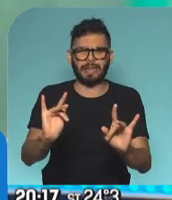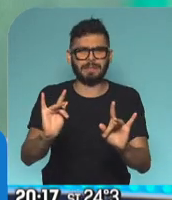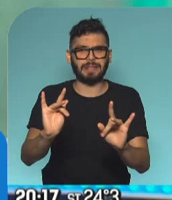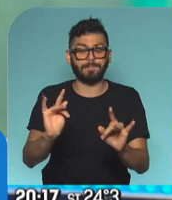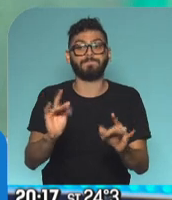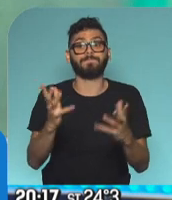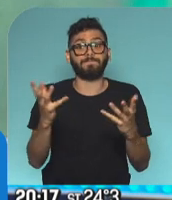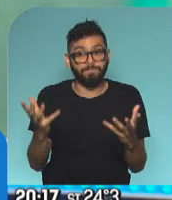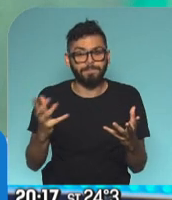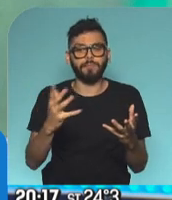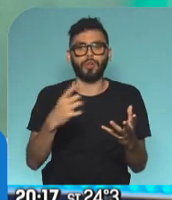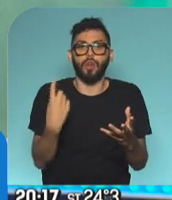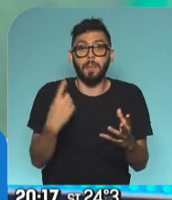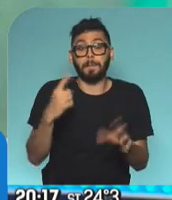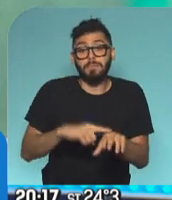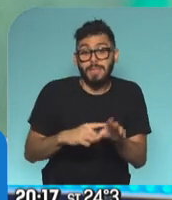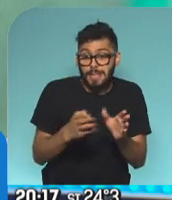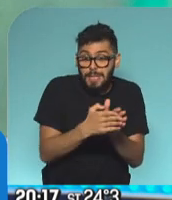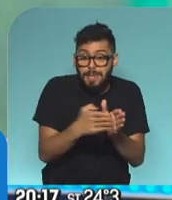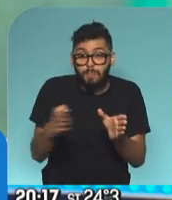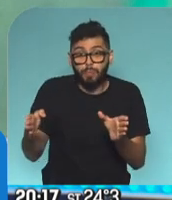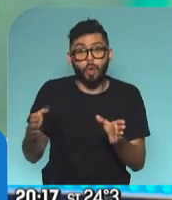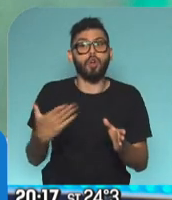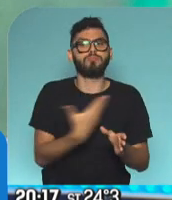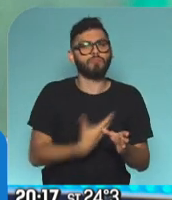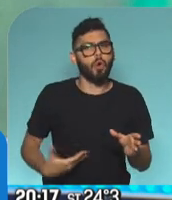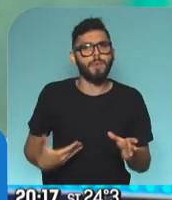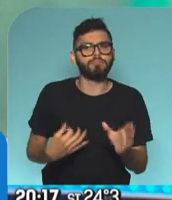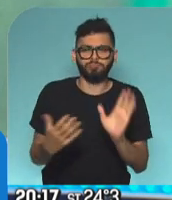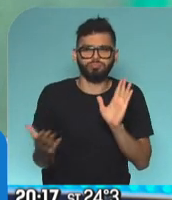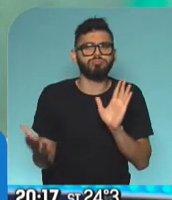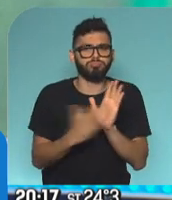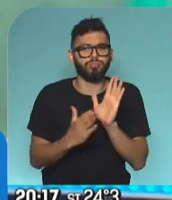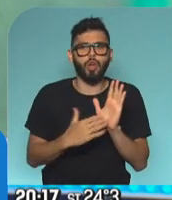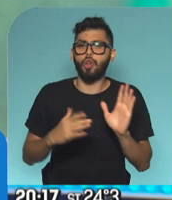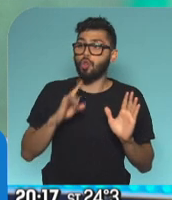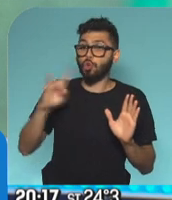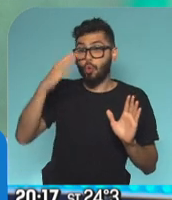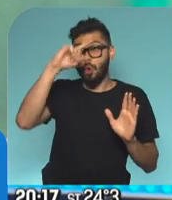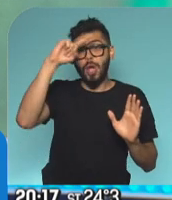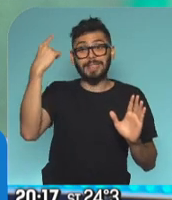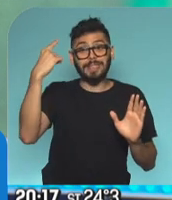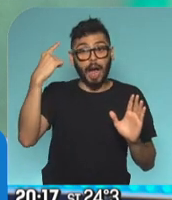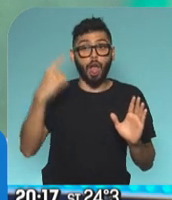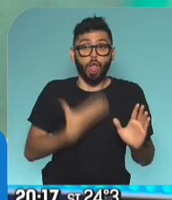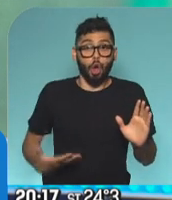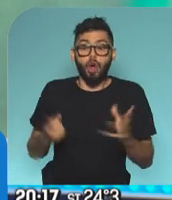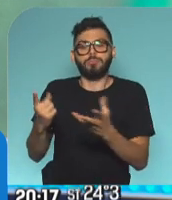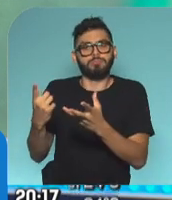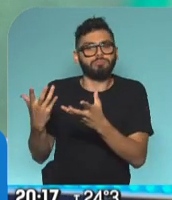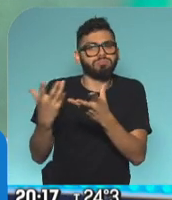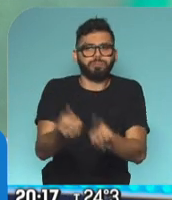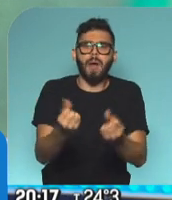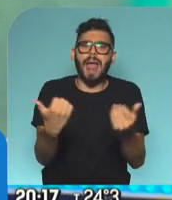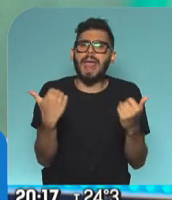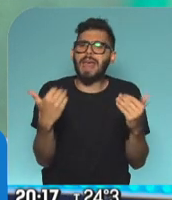argentinas bueno estamos viviendo un tiempo en donde el gobierno garantiza que el estado genere condiciones en pie de igualdad para argentinos y